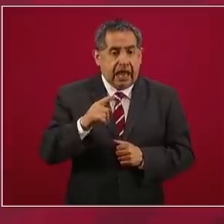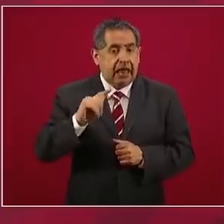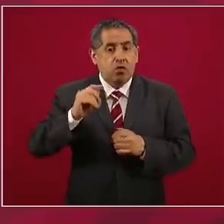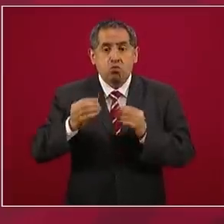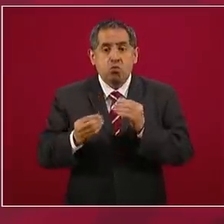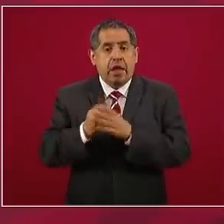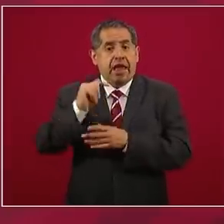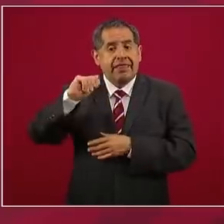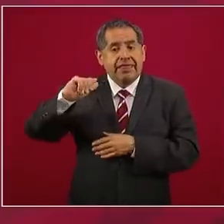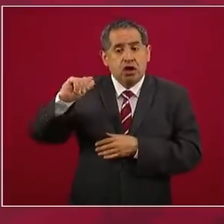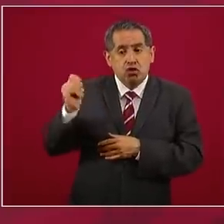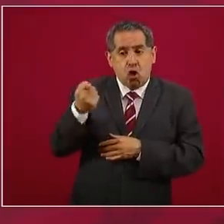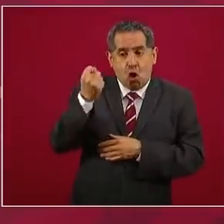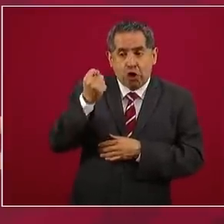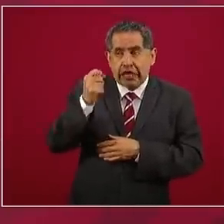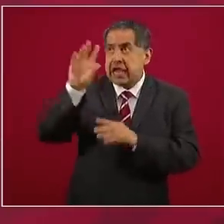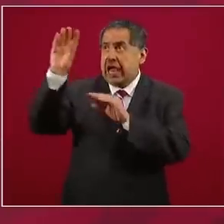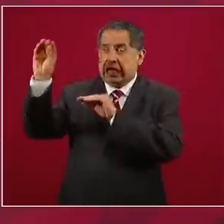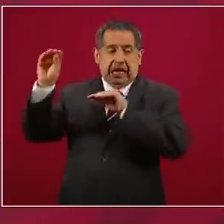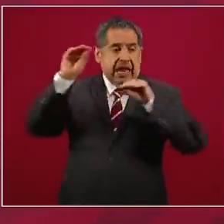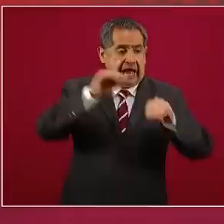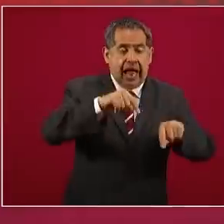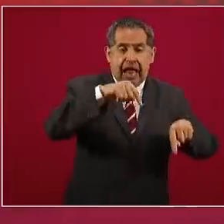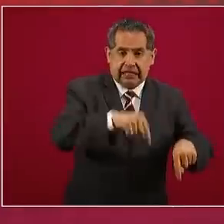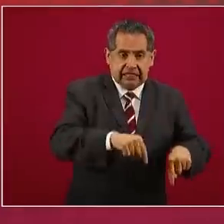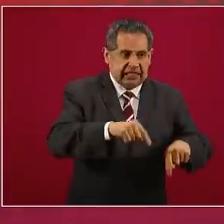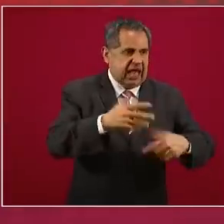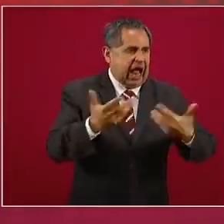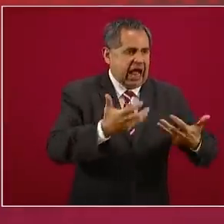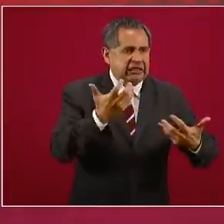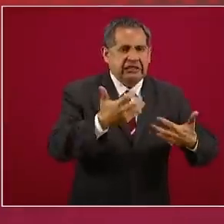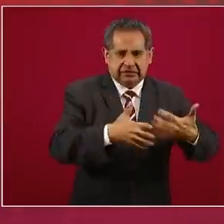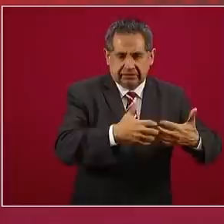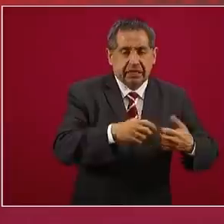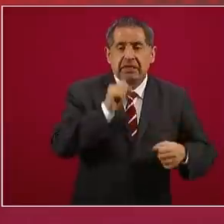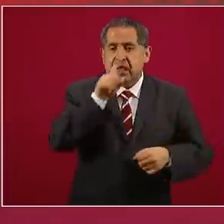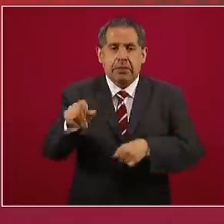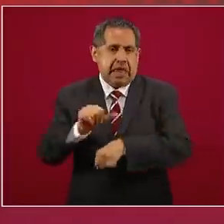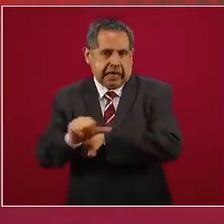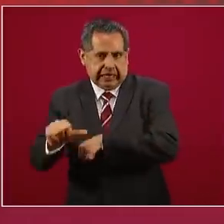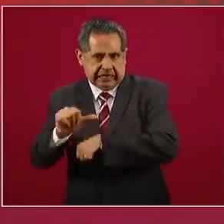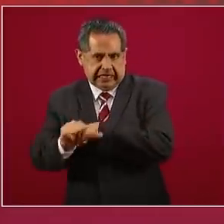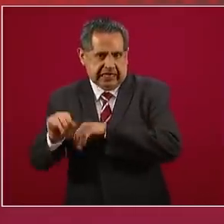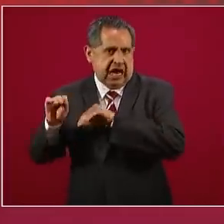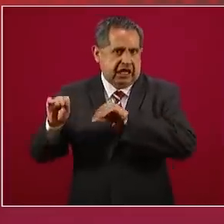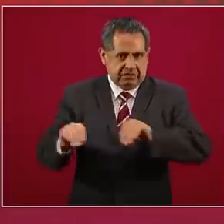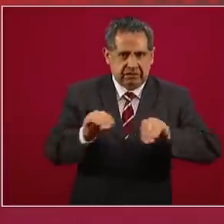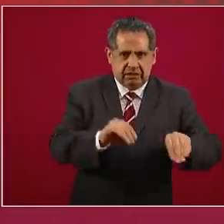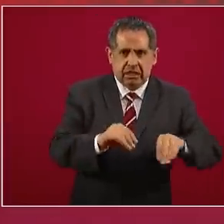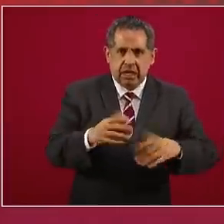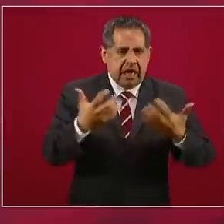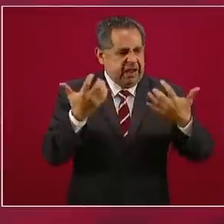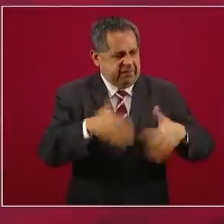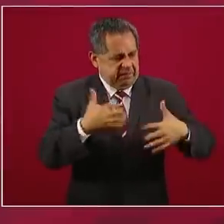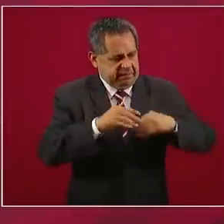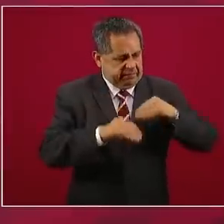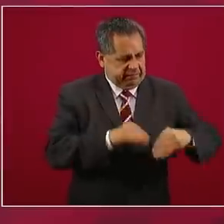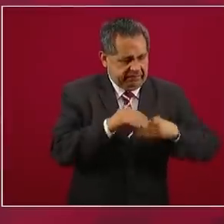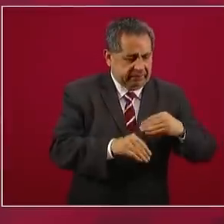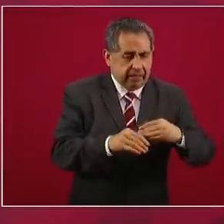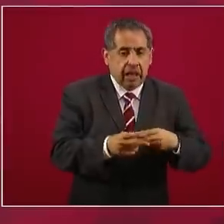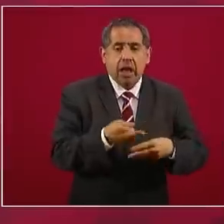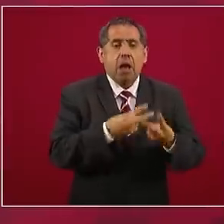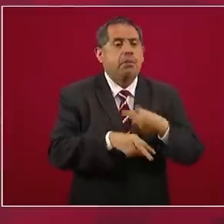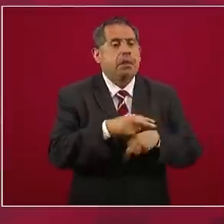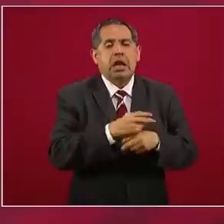tecnología hacia nuestro país y hacia Argentina para que se pueda generar primero los ingredientes activos y en México la